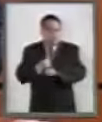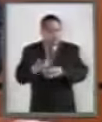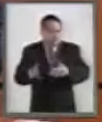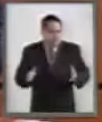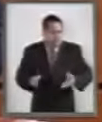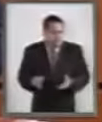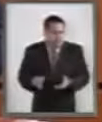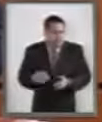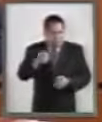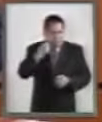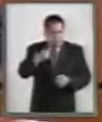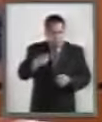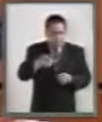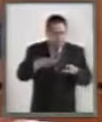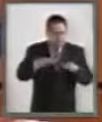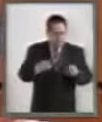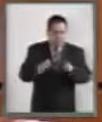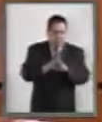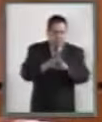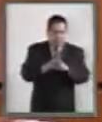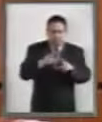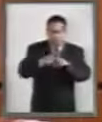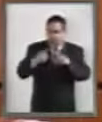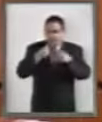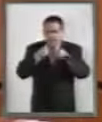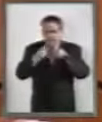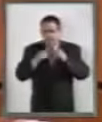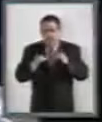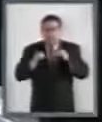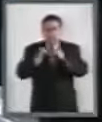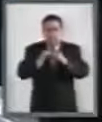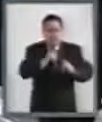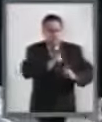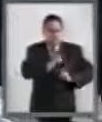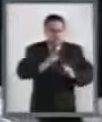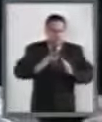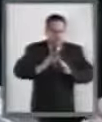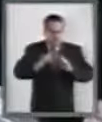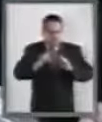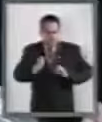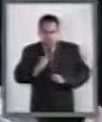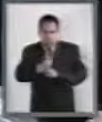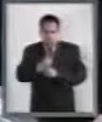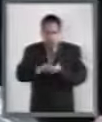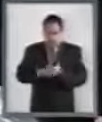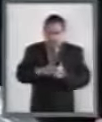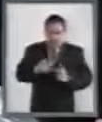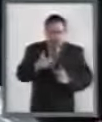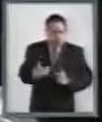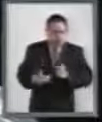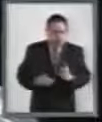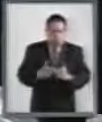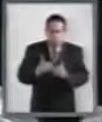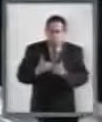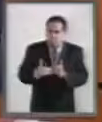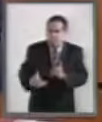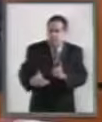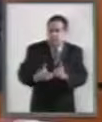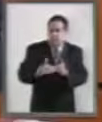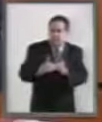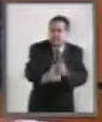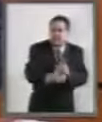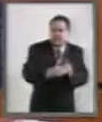cambio, el gasto de instituciones militares y de seguridad interior muestra aumentos